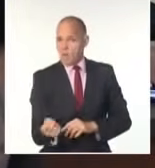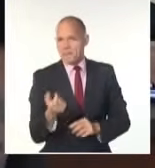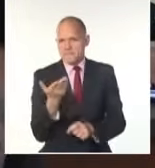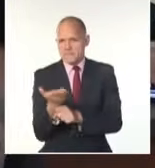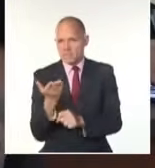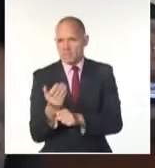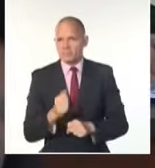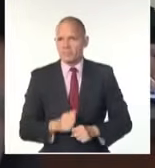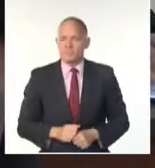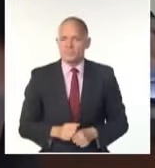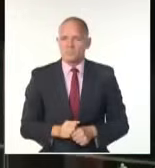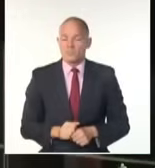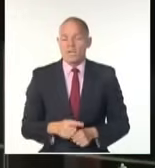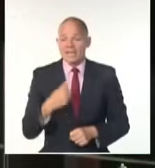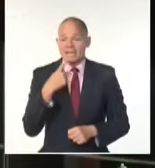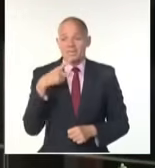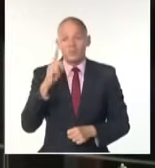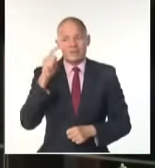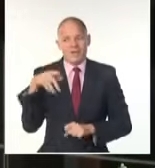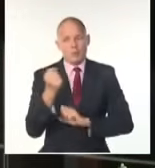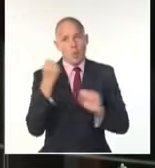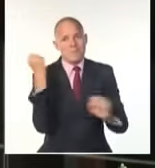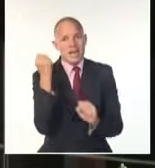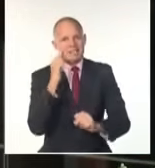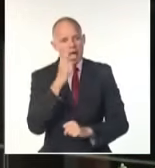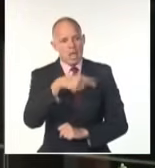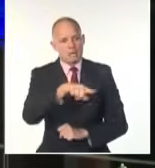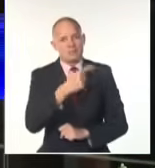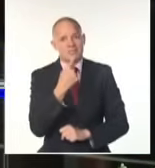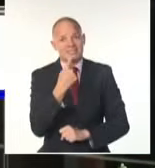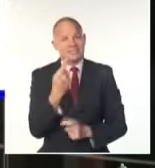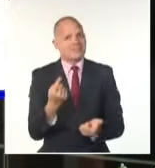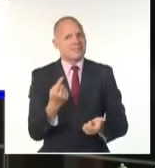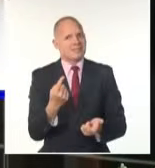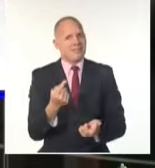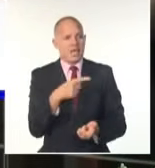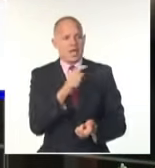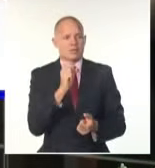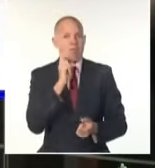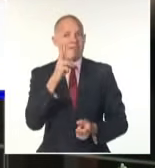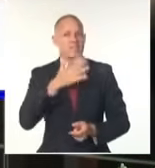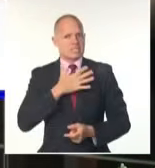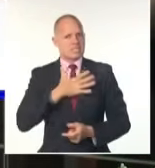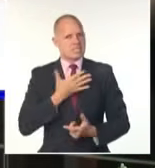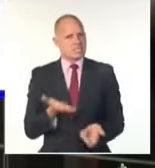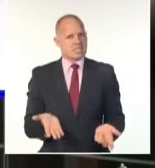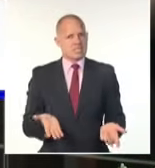la gravedad que tiene el delito del asesinato, que es, como bien le decía, el bien más preciado por nuestra ley.